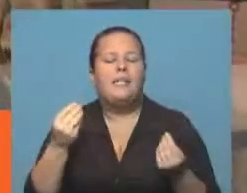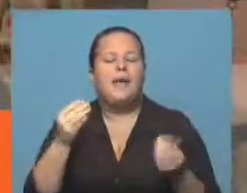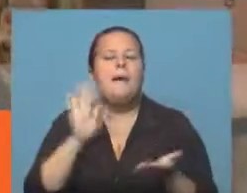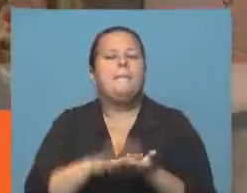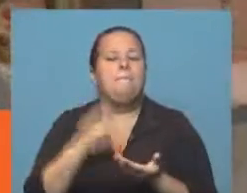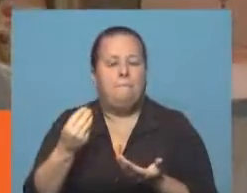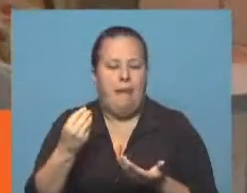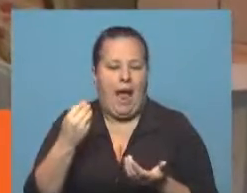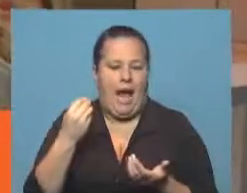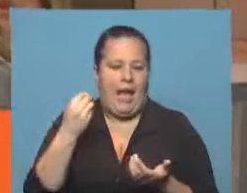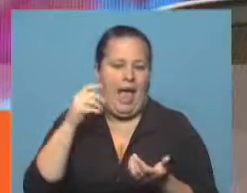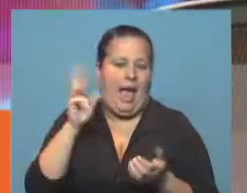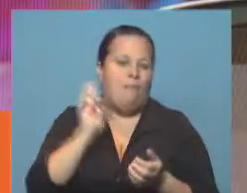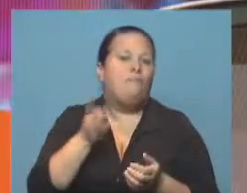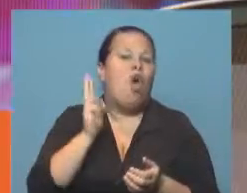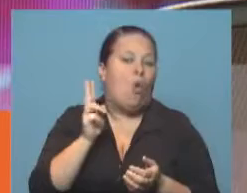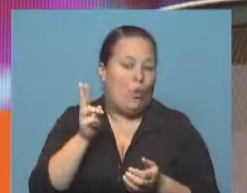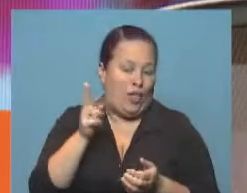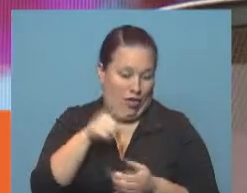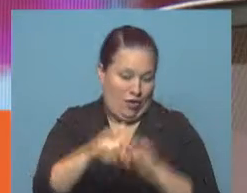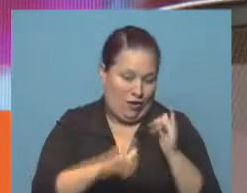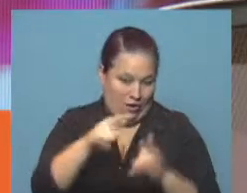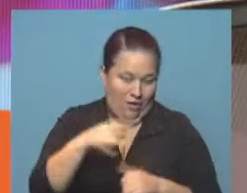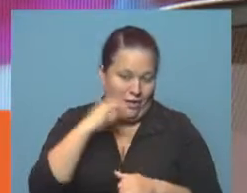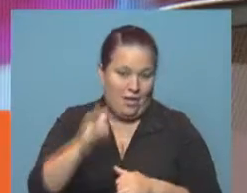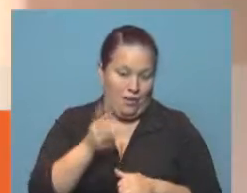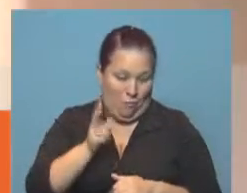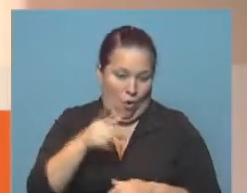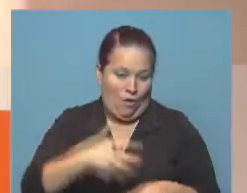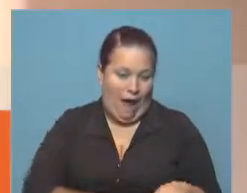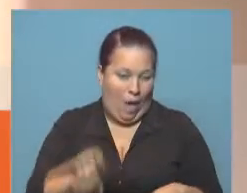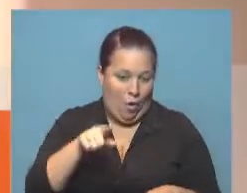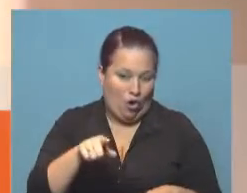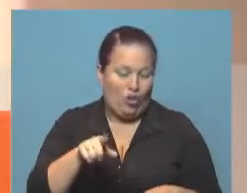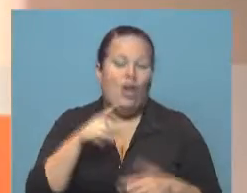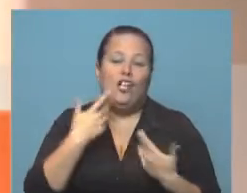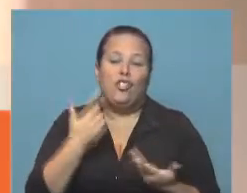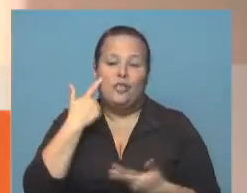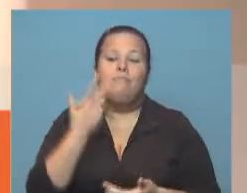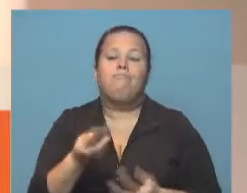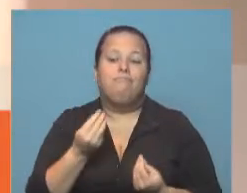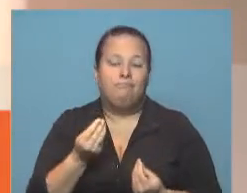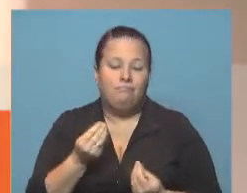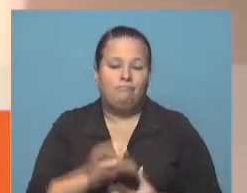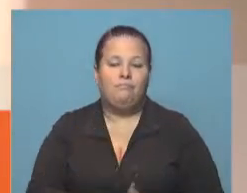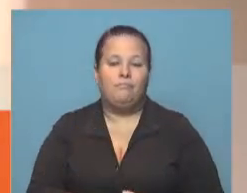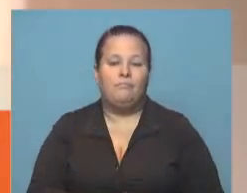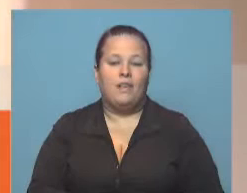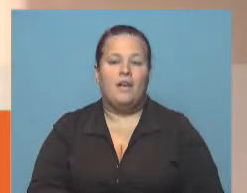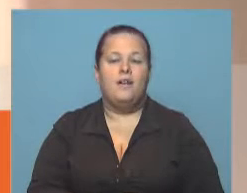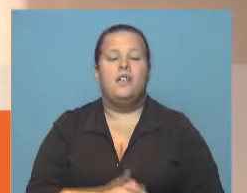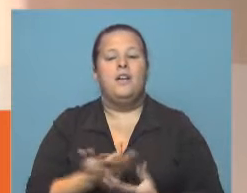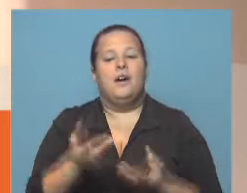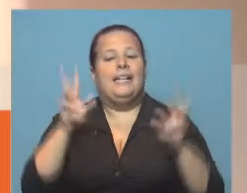de vista ilegal, como muy bien lo has mencionado. Entonces se pone de manifiesto